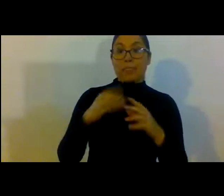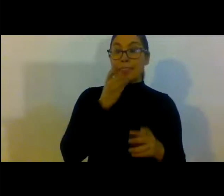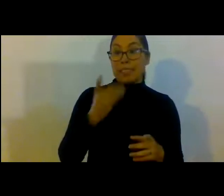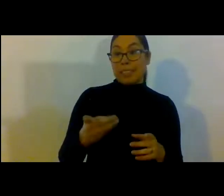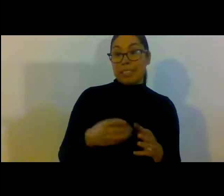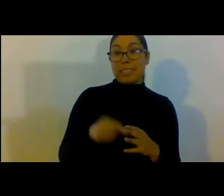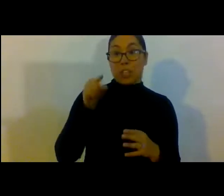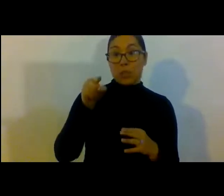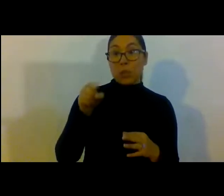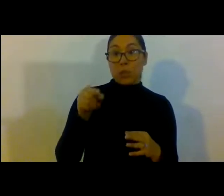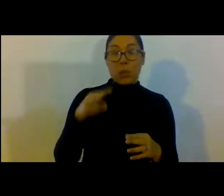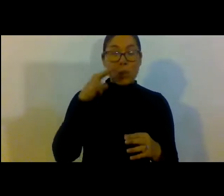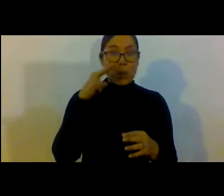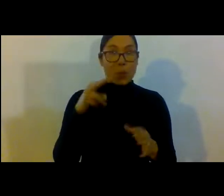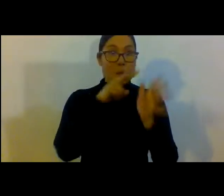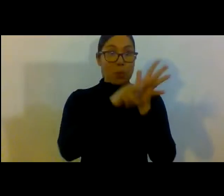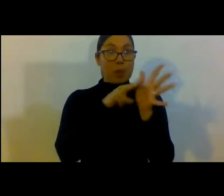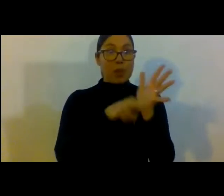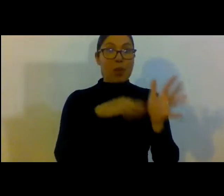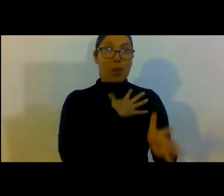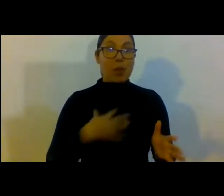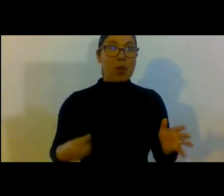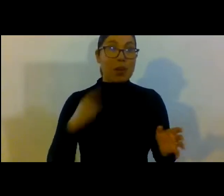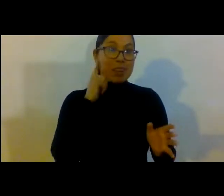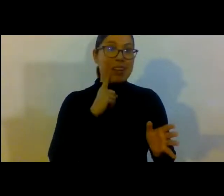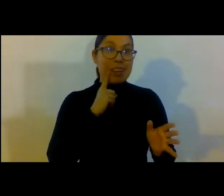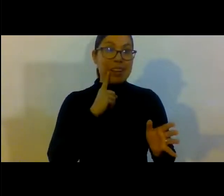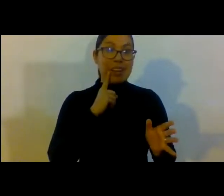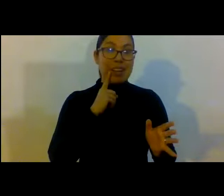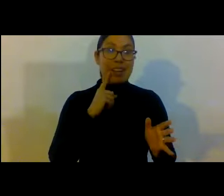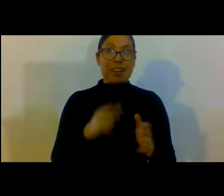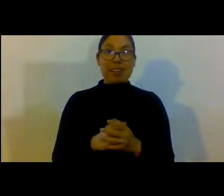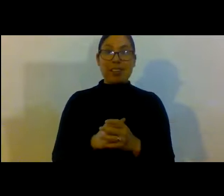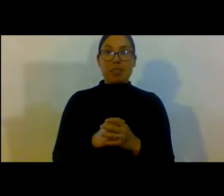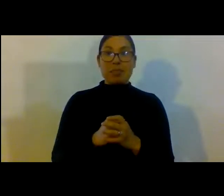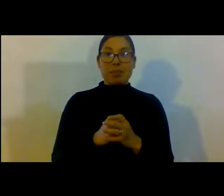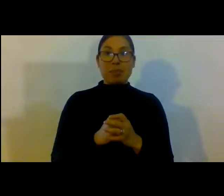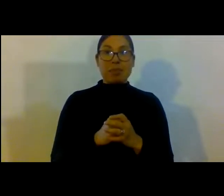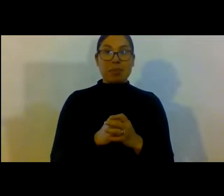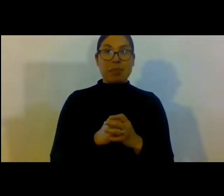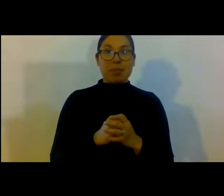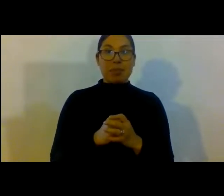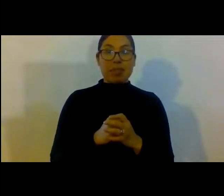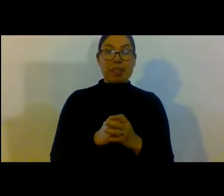de un video que te puede mover mucho, el poder decir qué fue lo que más te gustó, qué fue lo que no les gustó. ¿Hubo partes